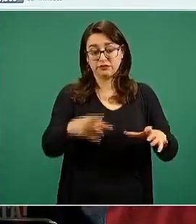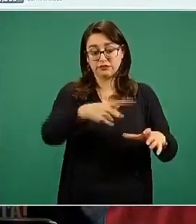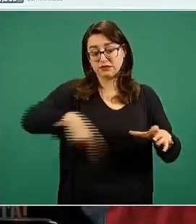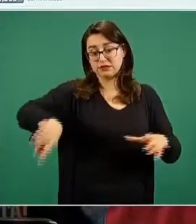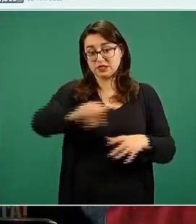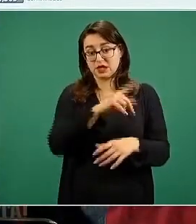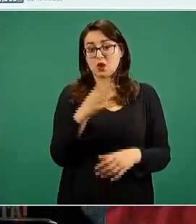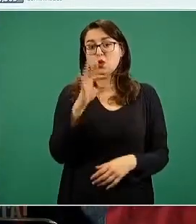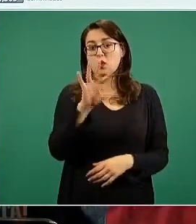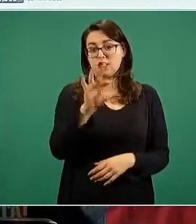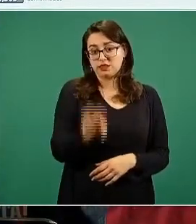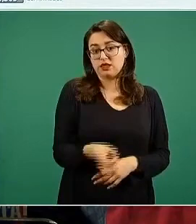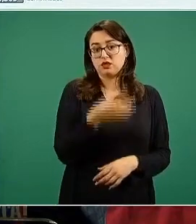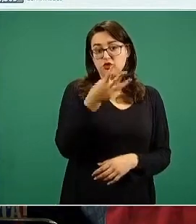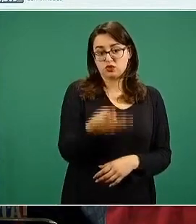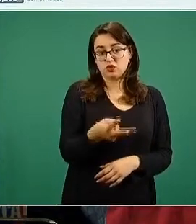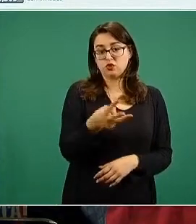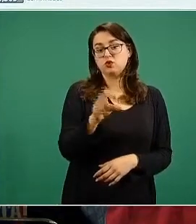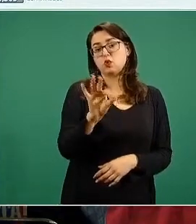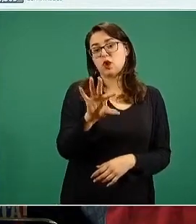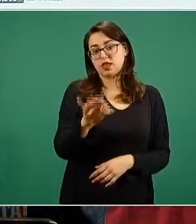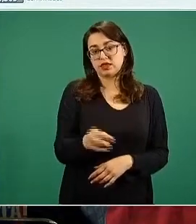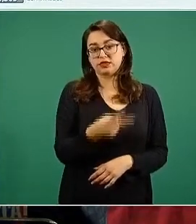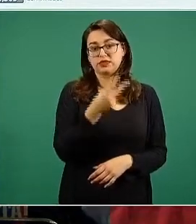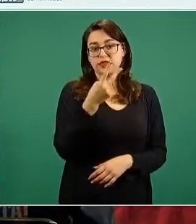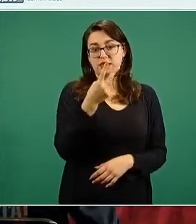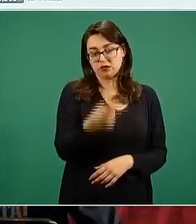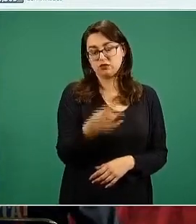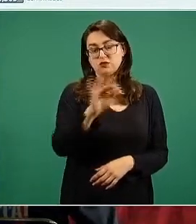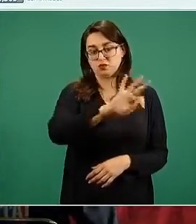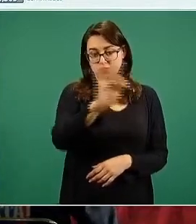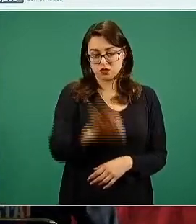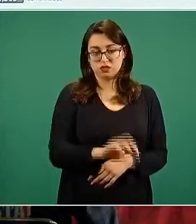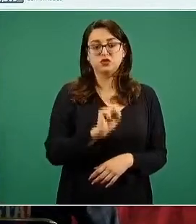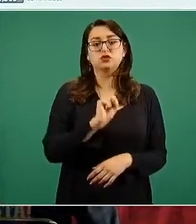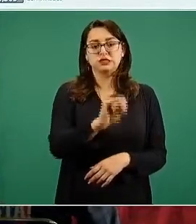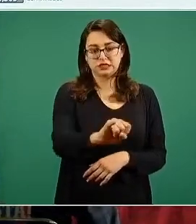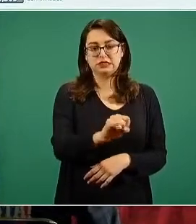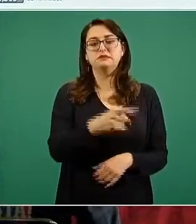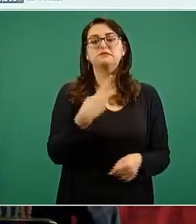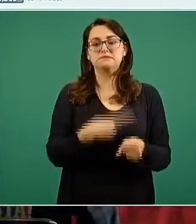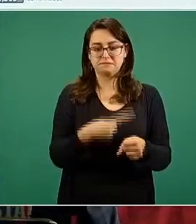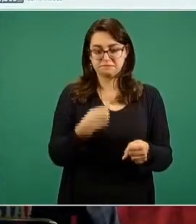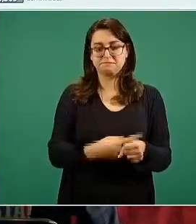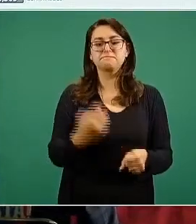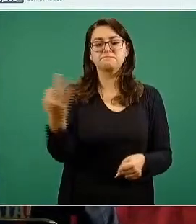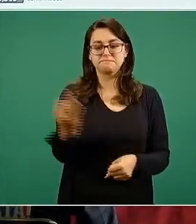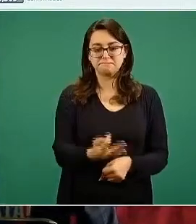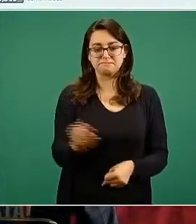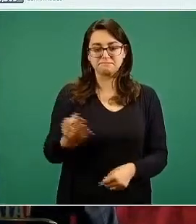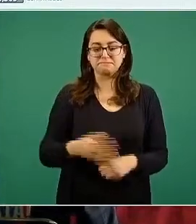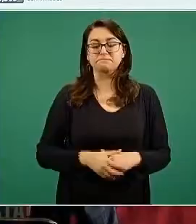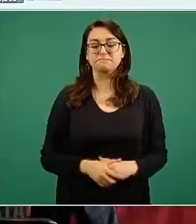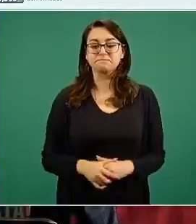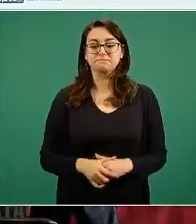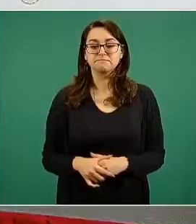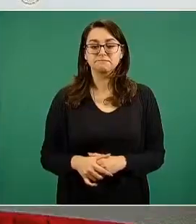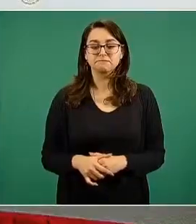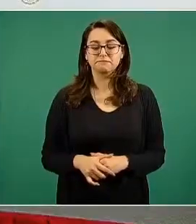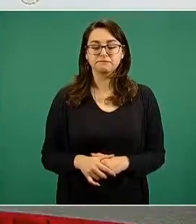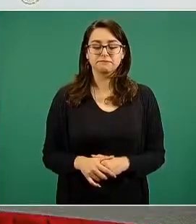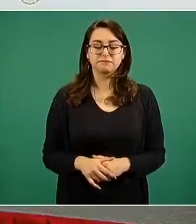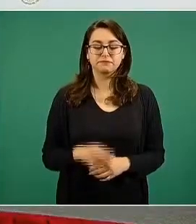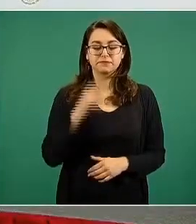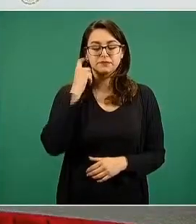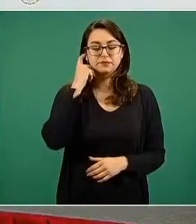3.8 millones, el 42% han sido confirmados, 1.5 millones de